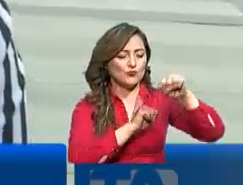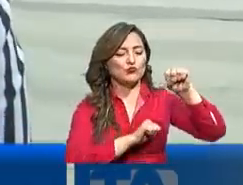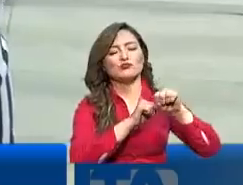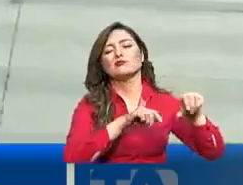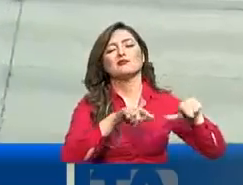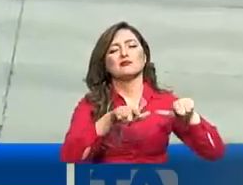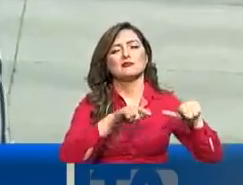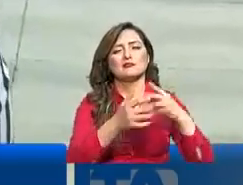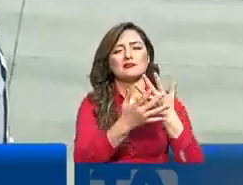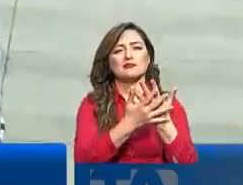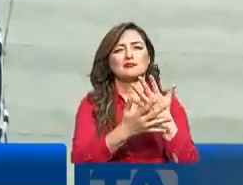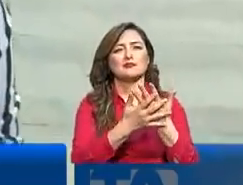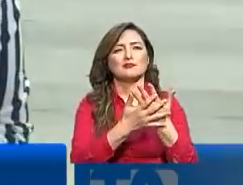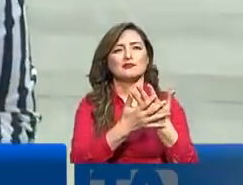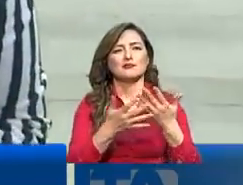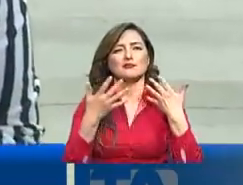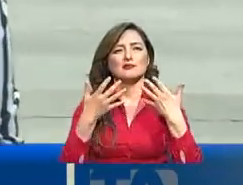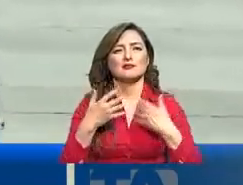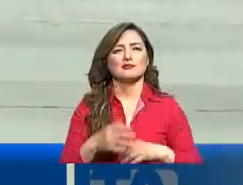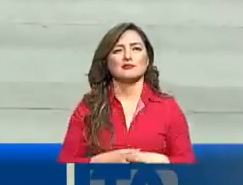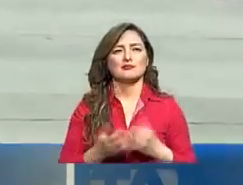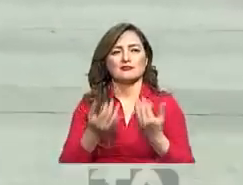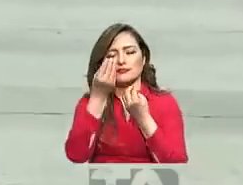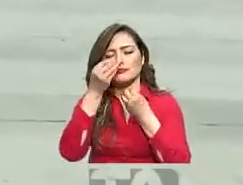dentro de la penitenciaría del litoral. Es cuanto puedo